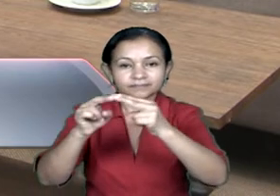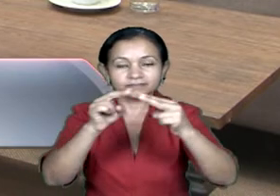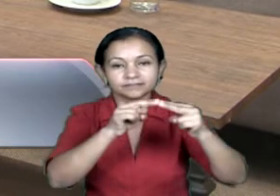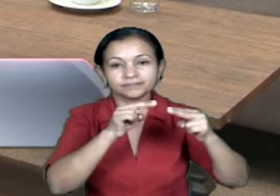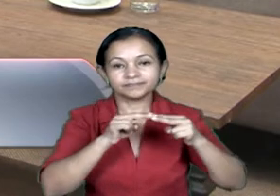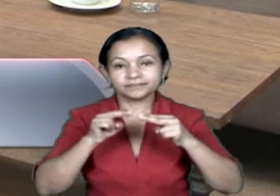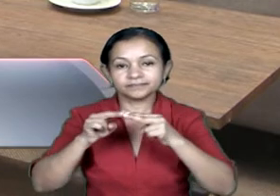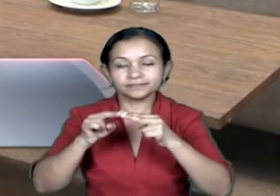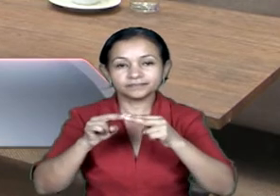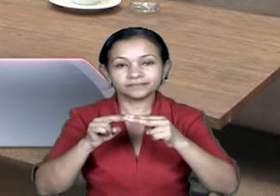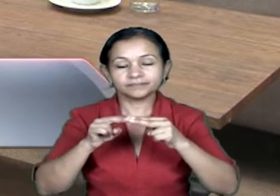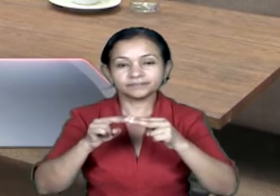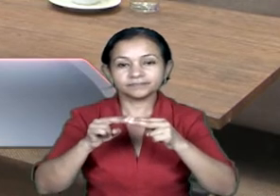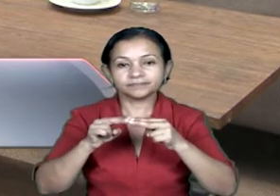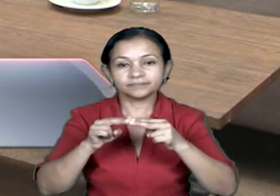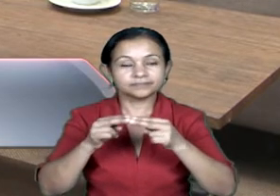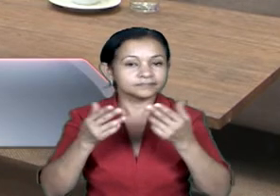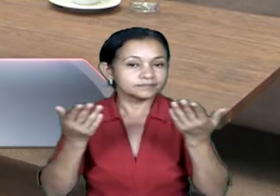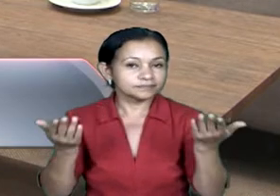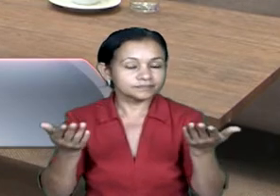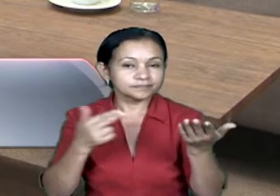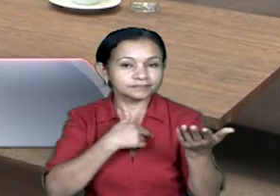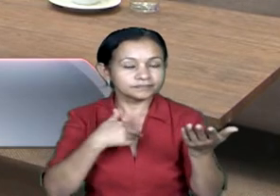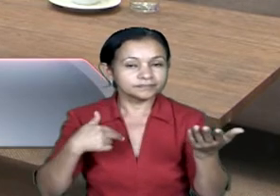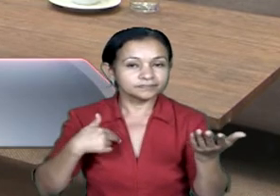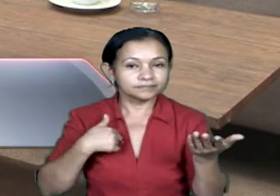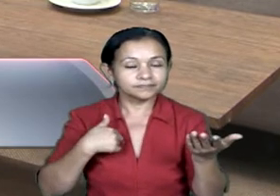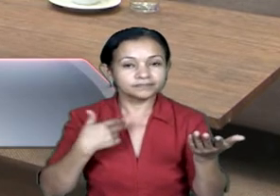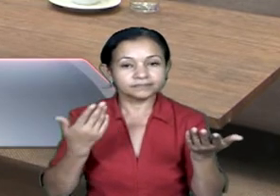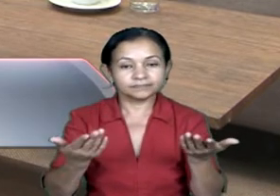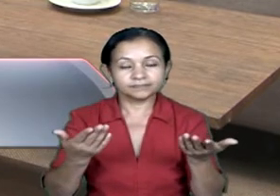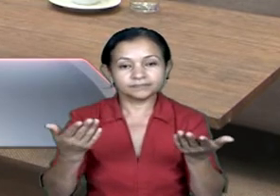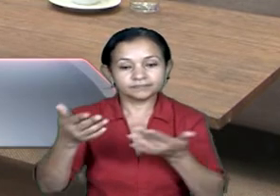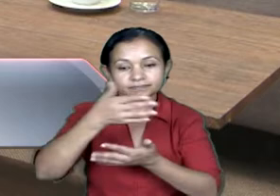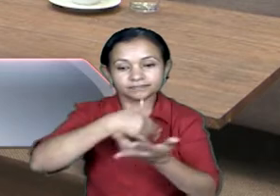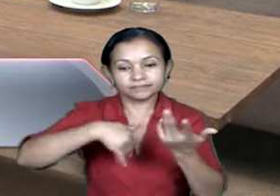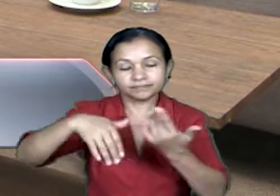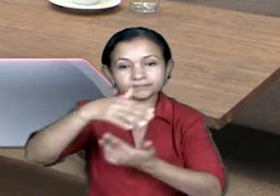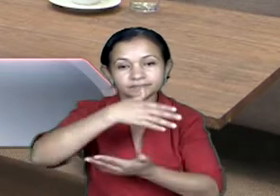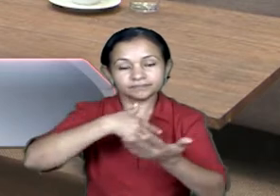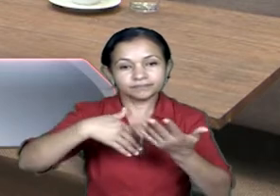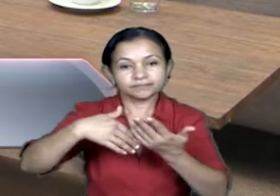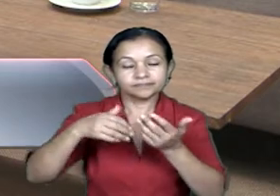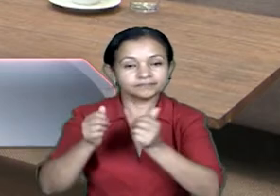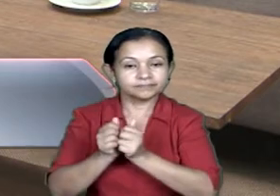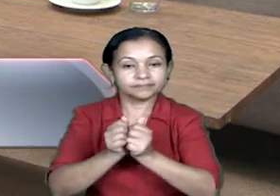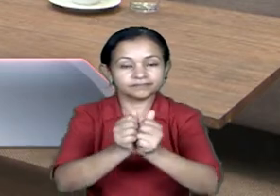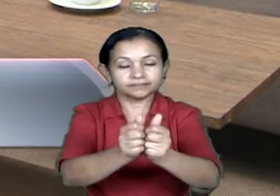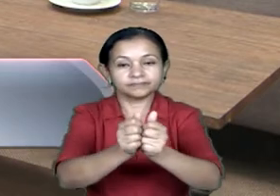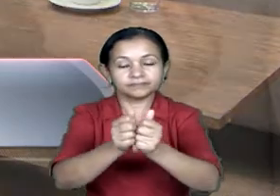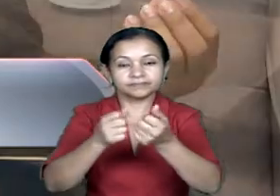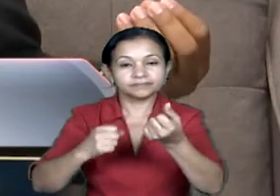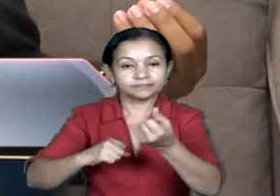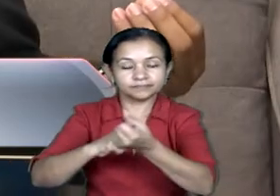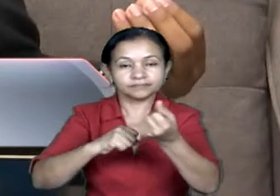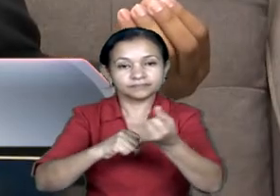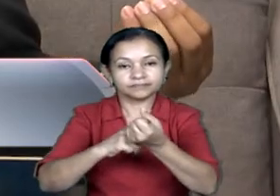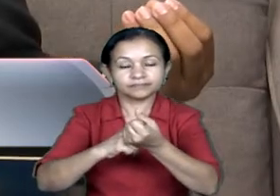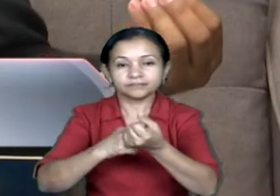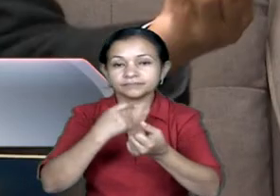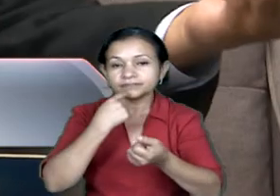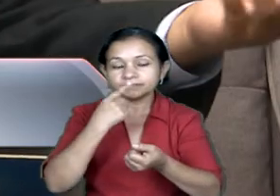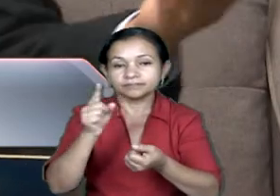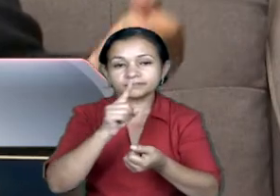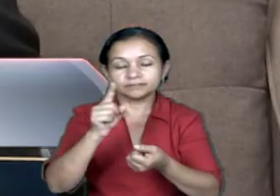es algo que no se... que se da a través de la interacción con los intercambios de acompañamiento técnico y la cooperación, pero que es algo que no se dice.